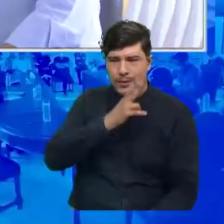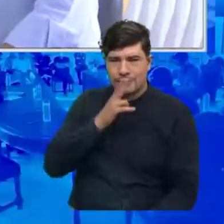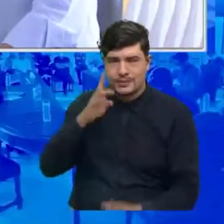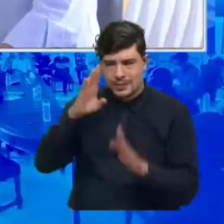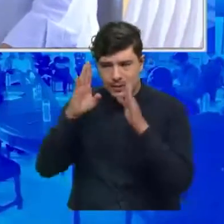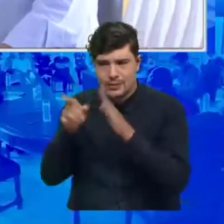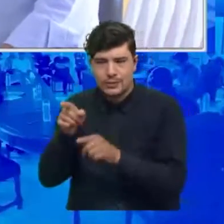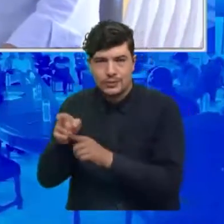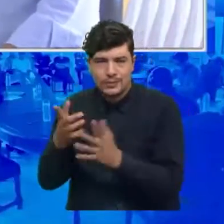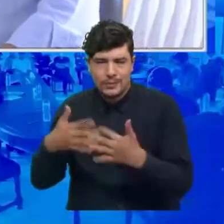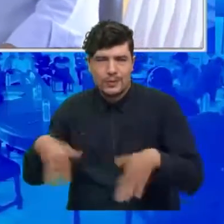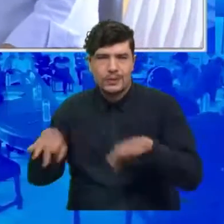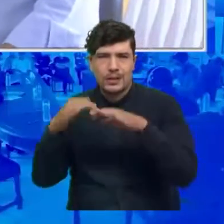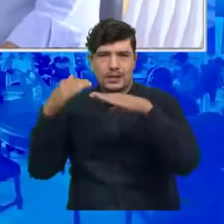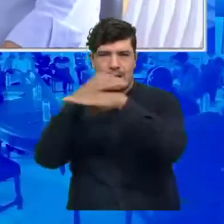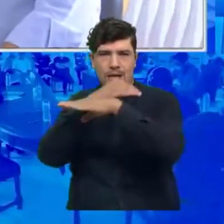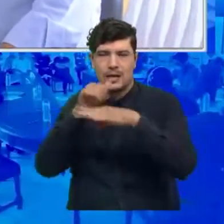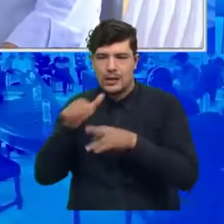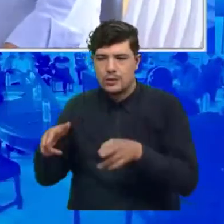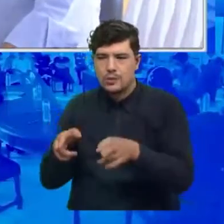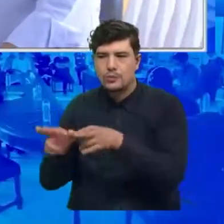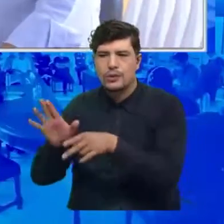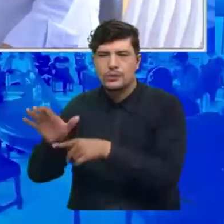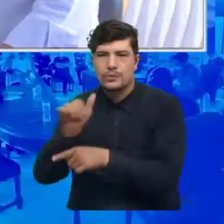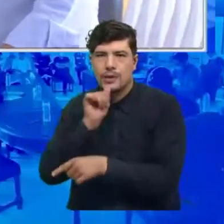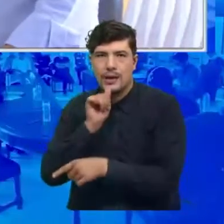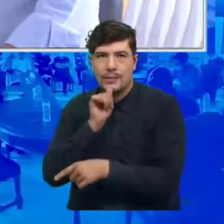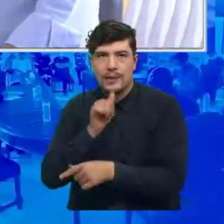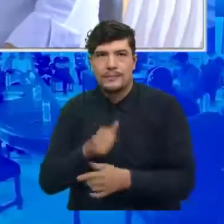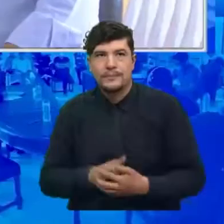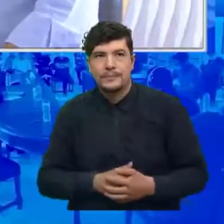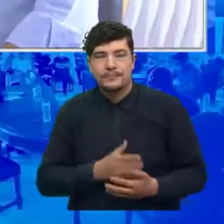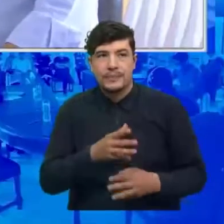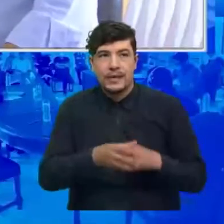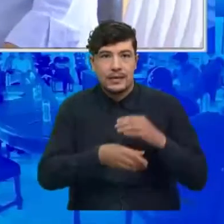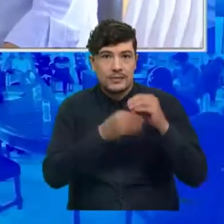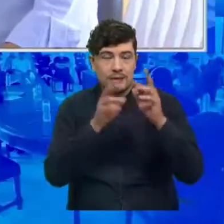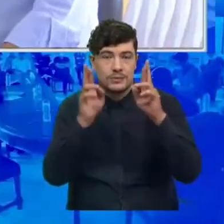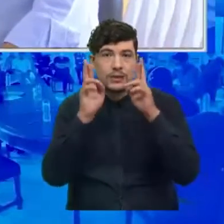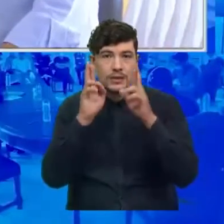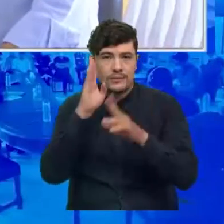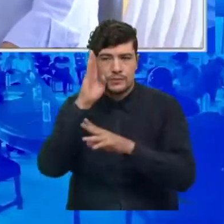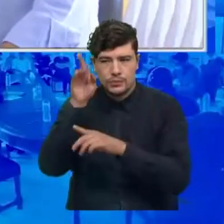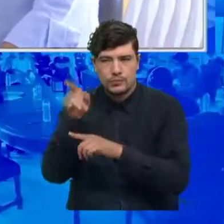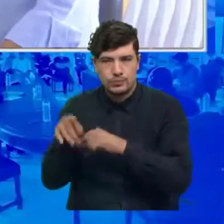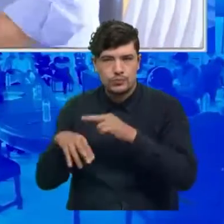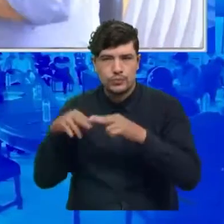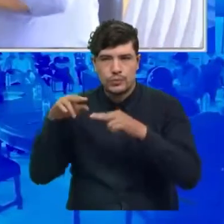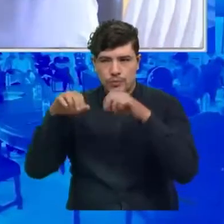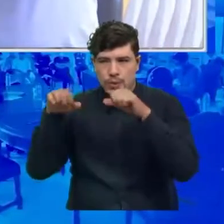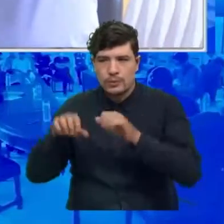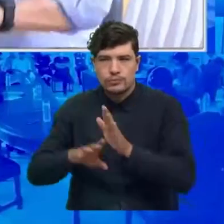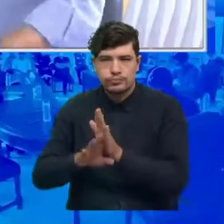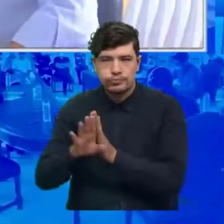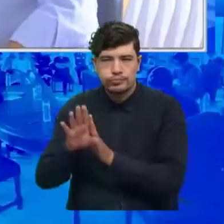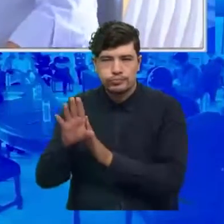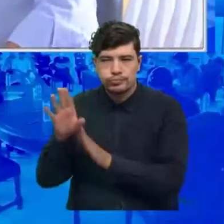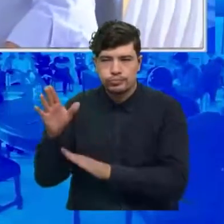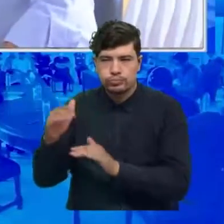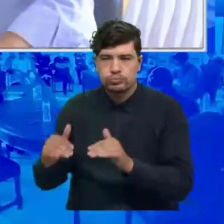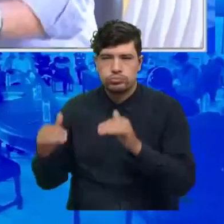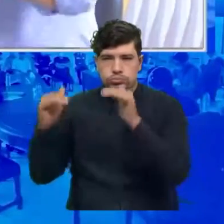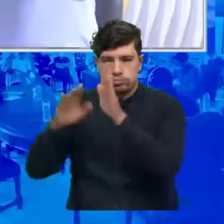importante yo siempre lo denominado que es la ruta del agua esperamos también poder intervenir esos tramos y poder lograr que haya un